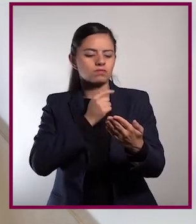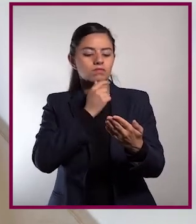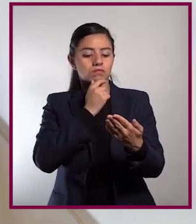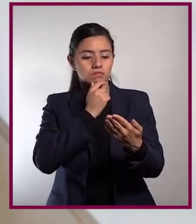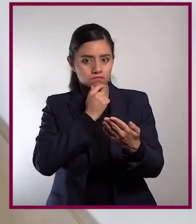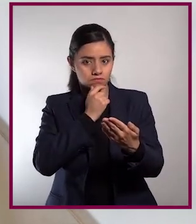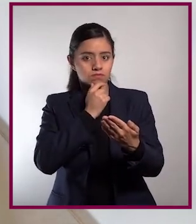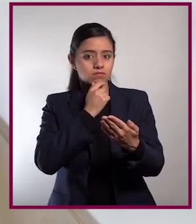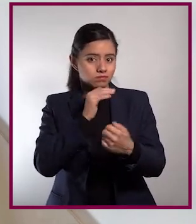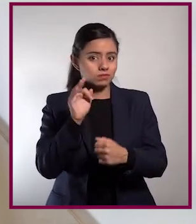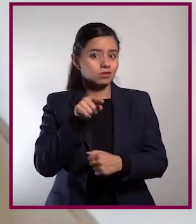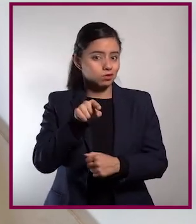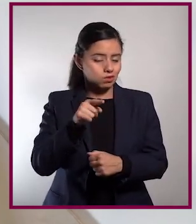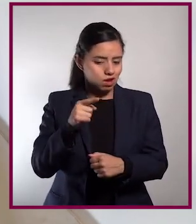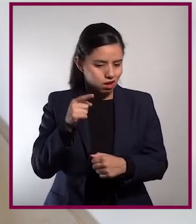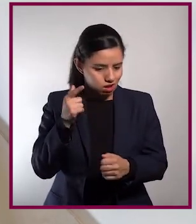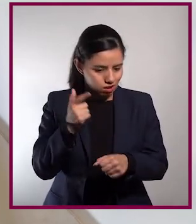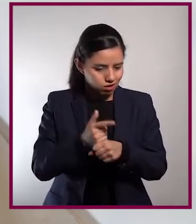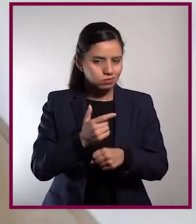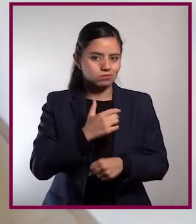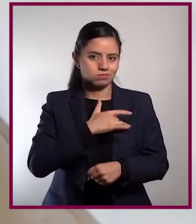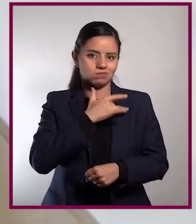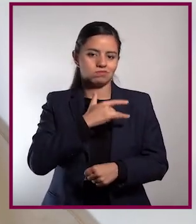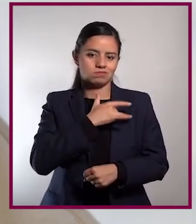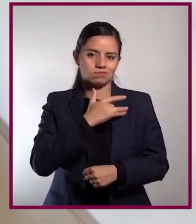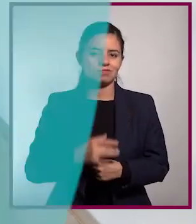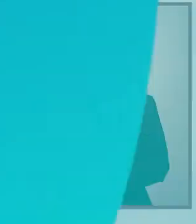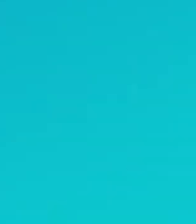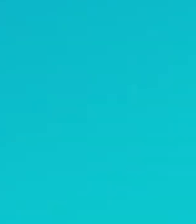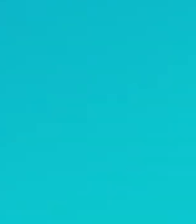diarios pueden arrojar mucho sobre nuestras emociones.